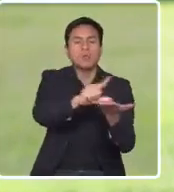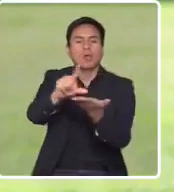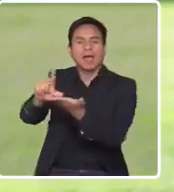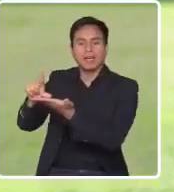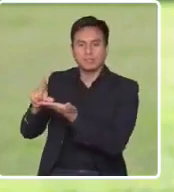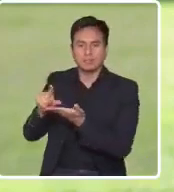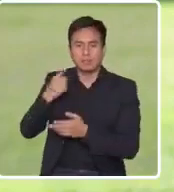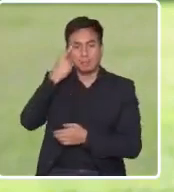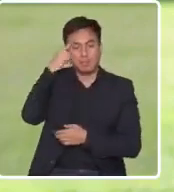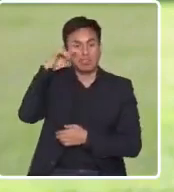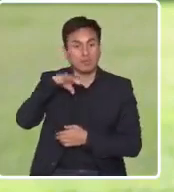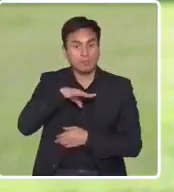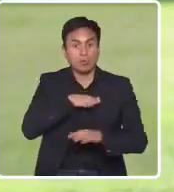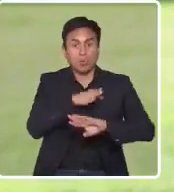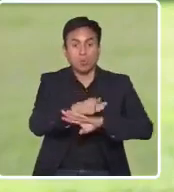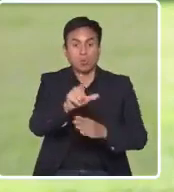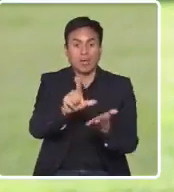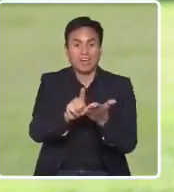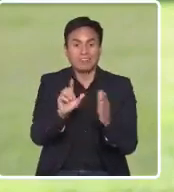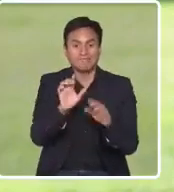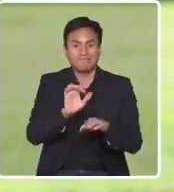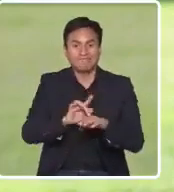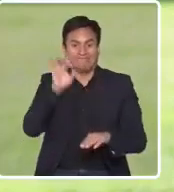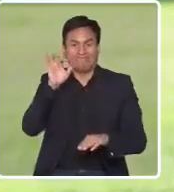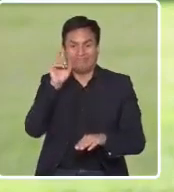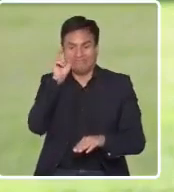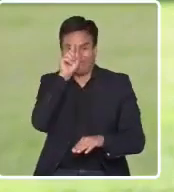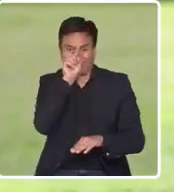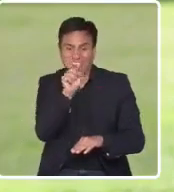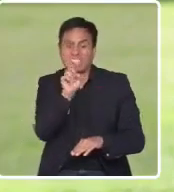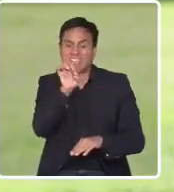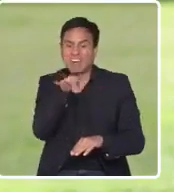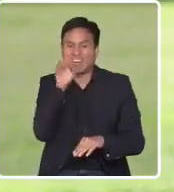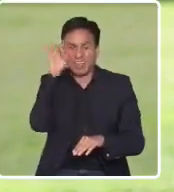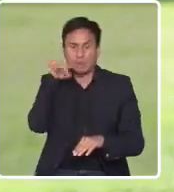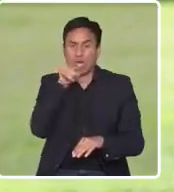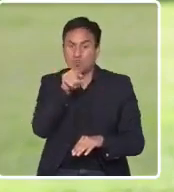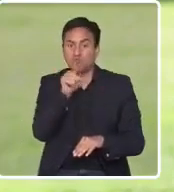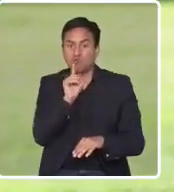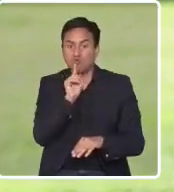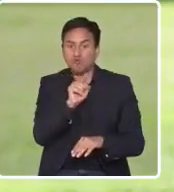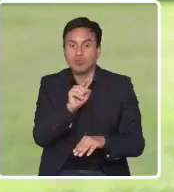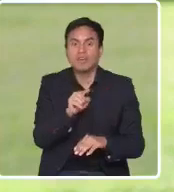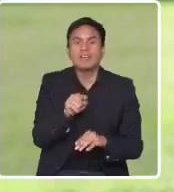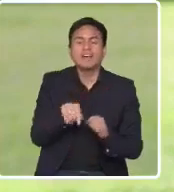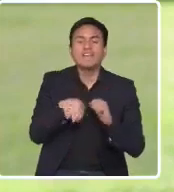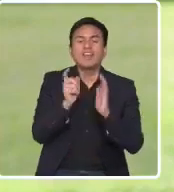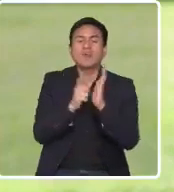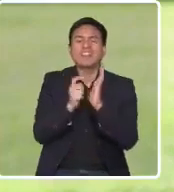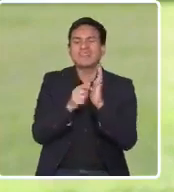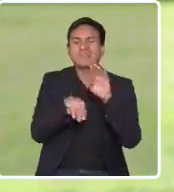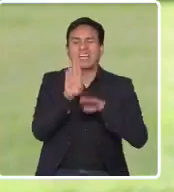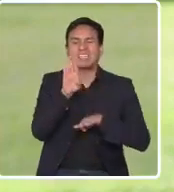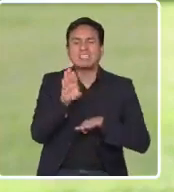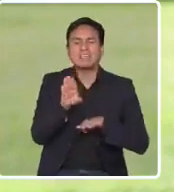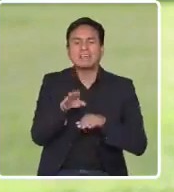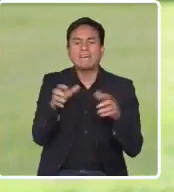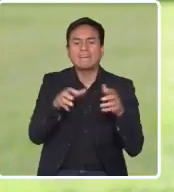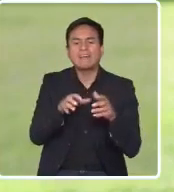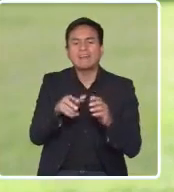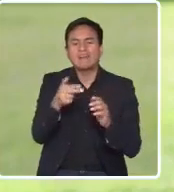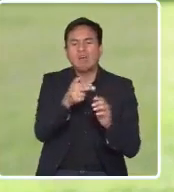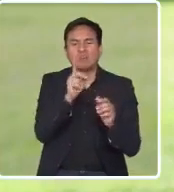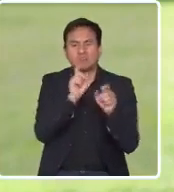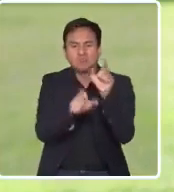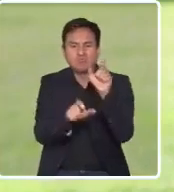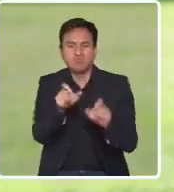lugares, pero como sabemos que vamos a ir a un lugar delicado, sabemos también que ahí frecuentemente se ven criminales